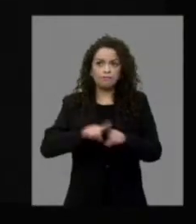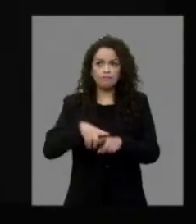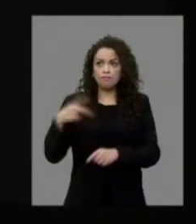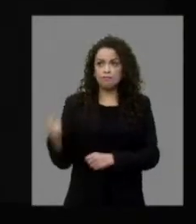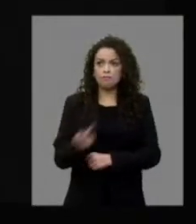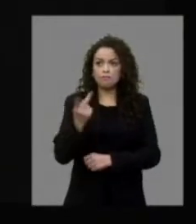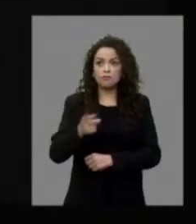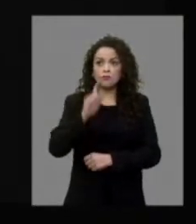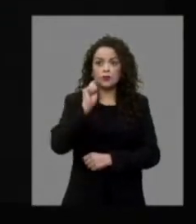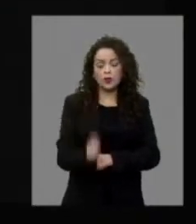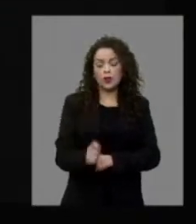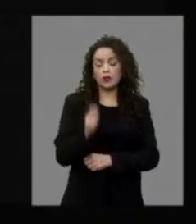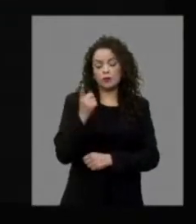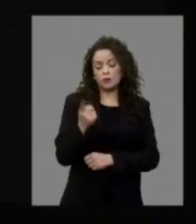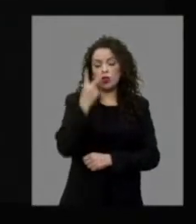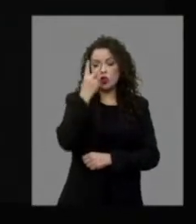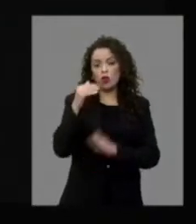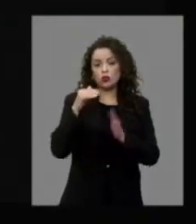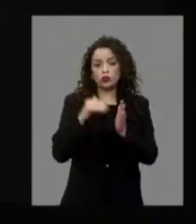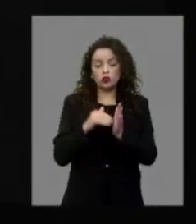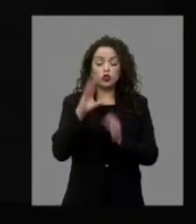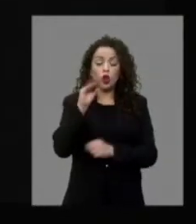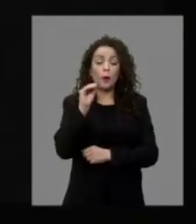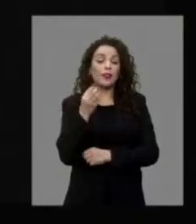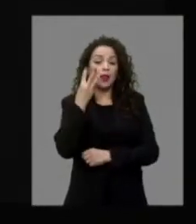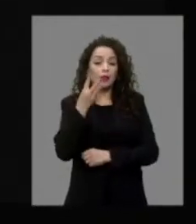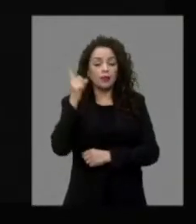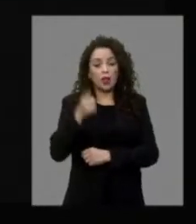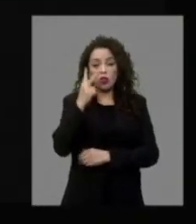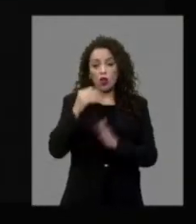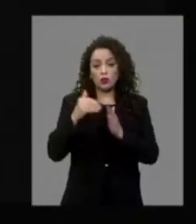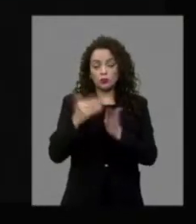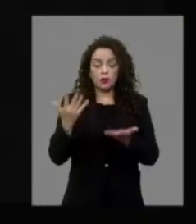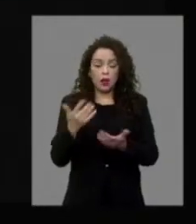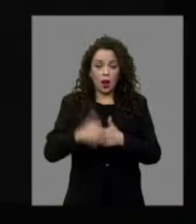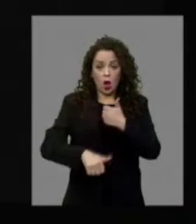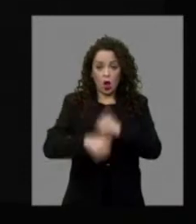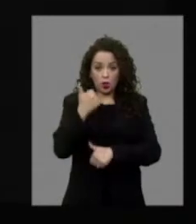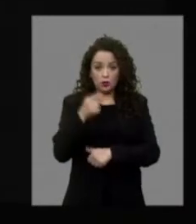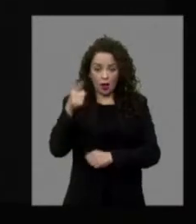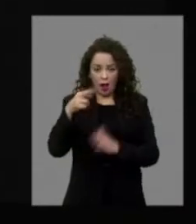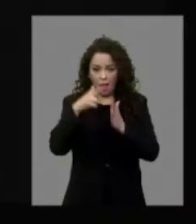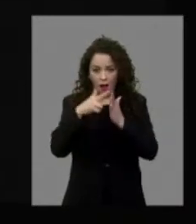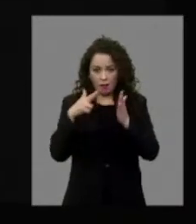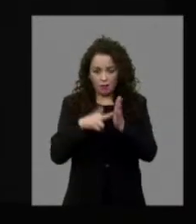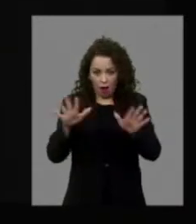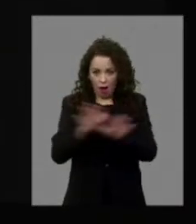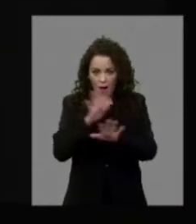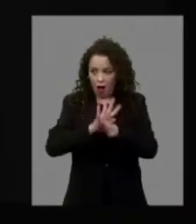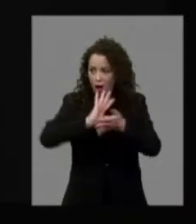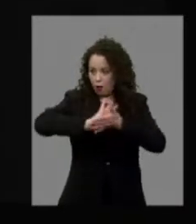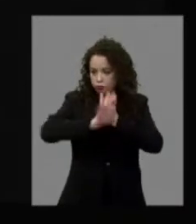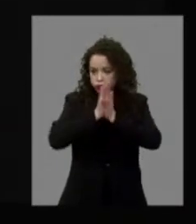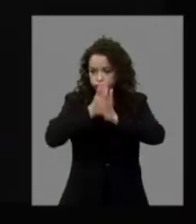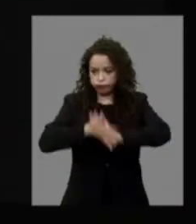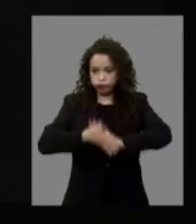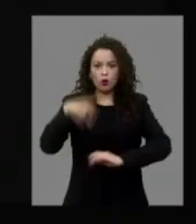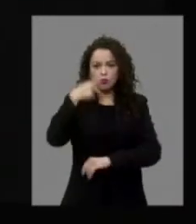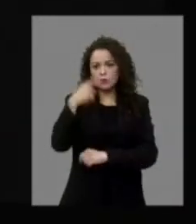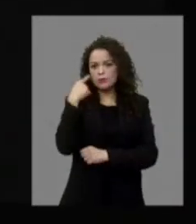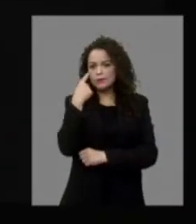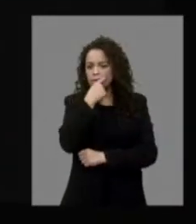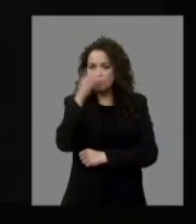de tesis 293, diagonal 2011, y la reforma de 2011, ¿cómo considera usted, desde su perspectiva, que se ha fortalecido el